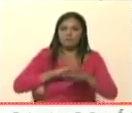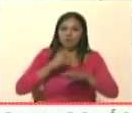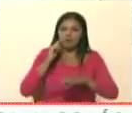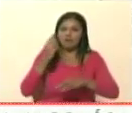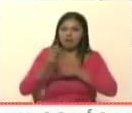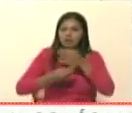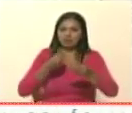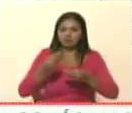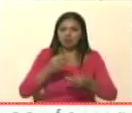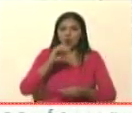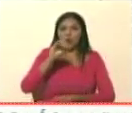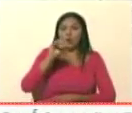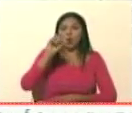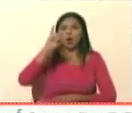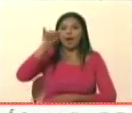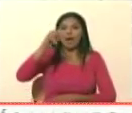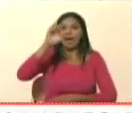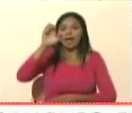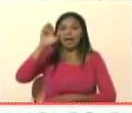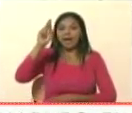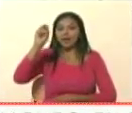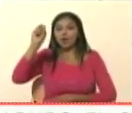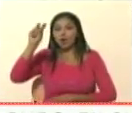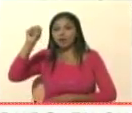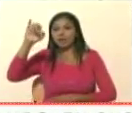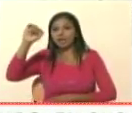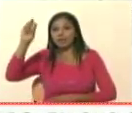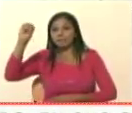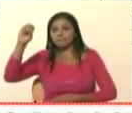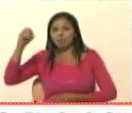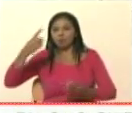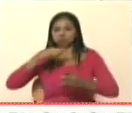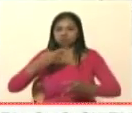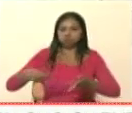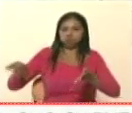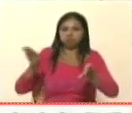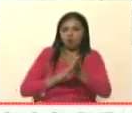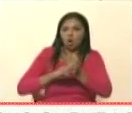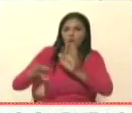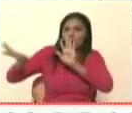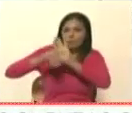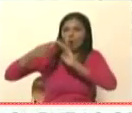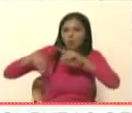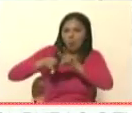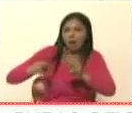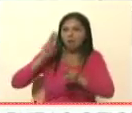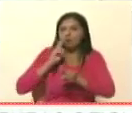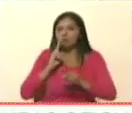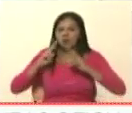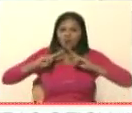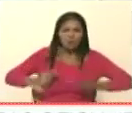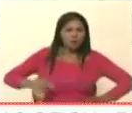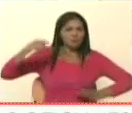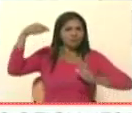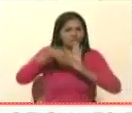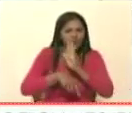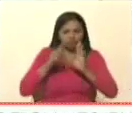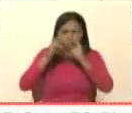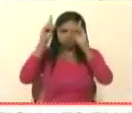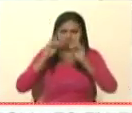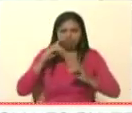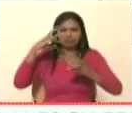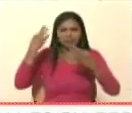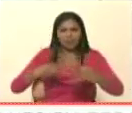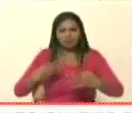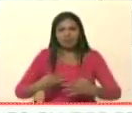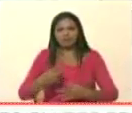hecho la encarnación de un Bolívar profundamente humano, profundamente digno. Lo